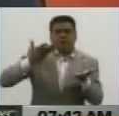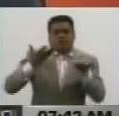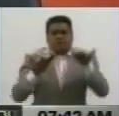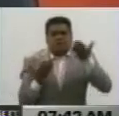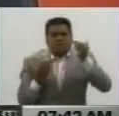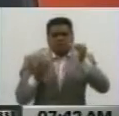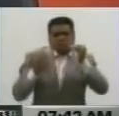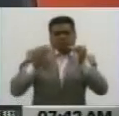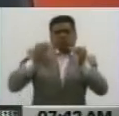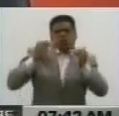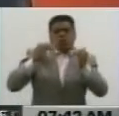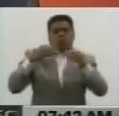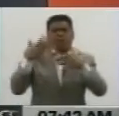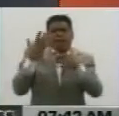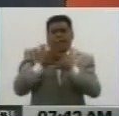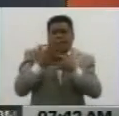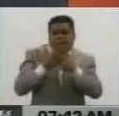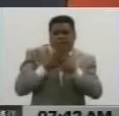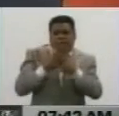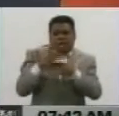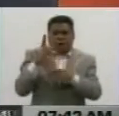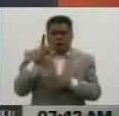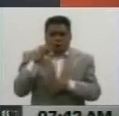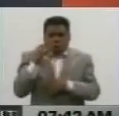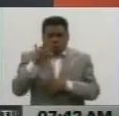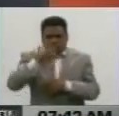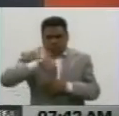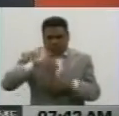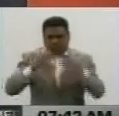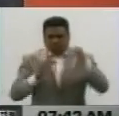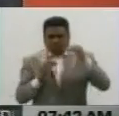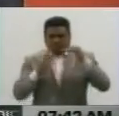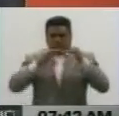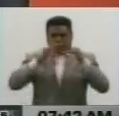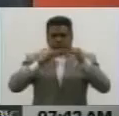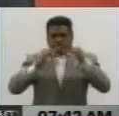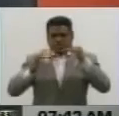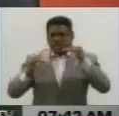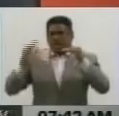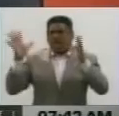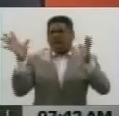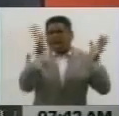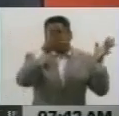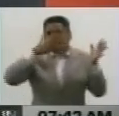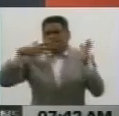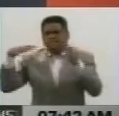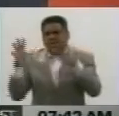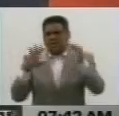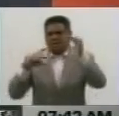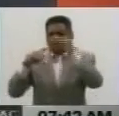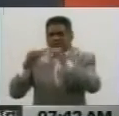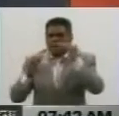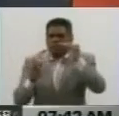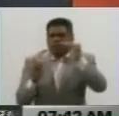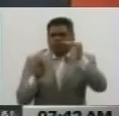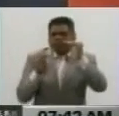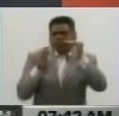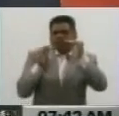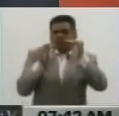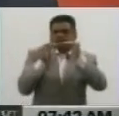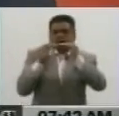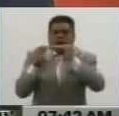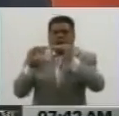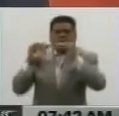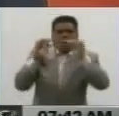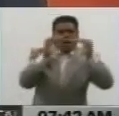el hombre y el su ambiente. O sea, toda actividad que nosotros desarrollamos tiene una implicación en nuestro ambiente, porque